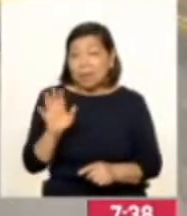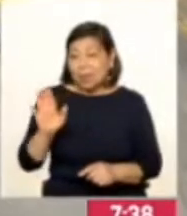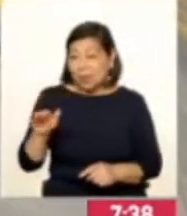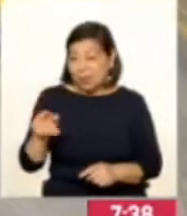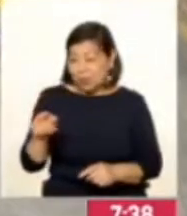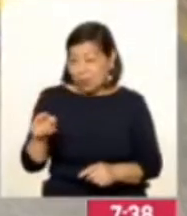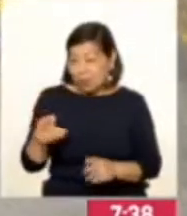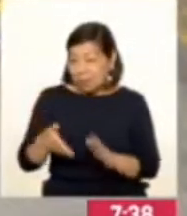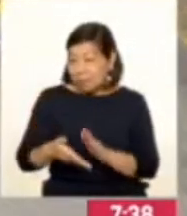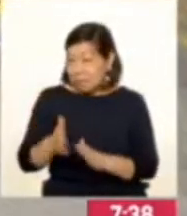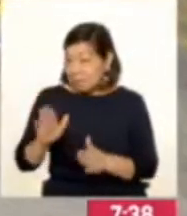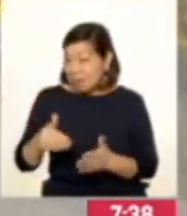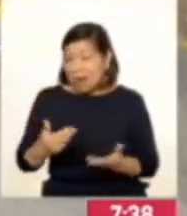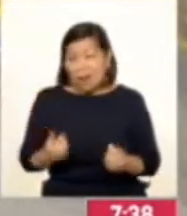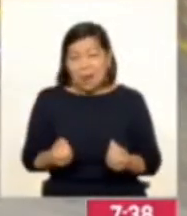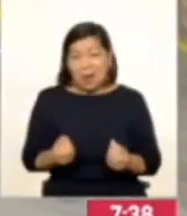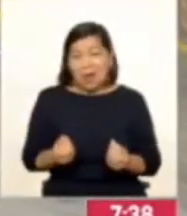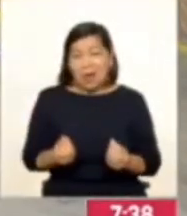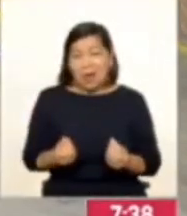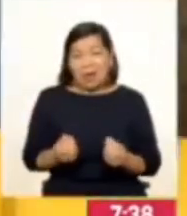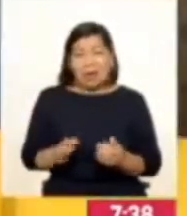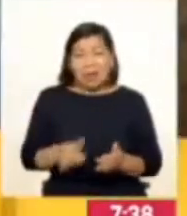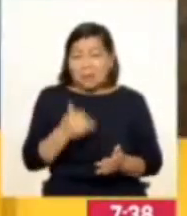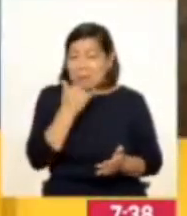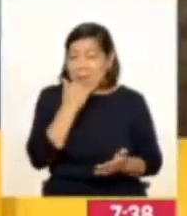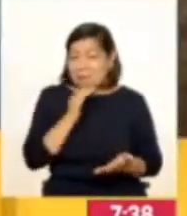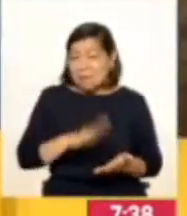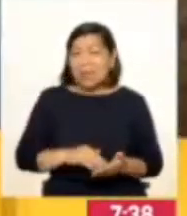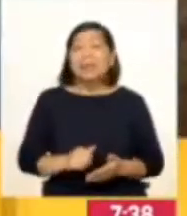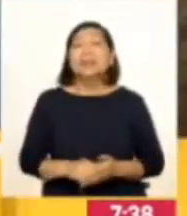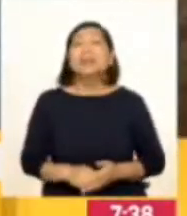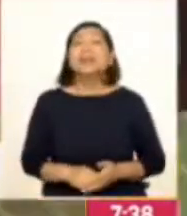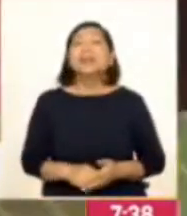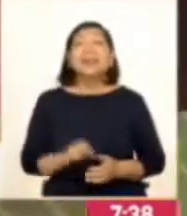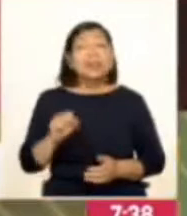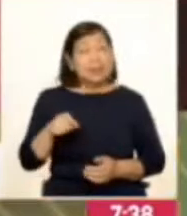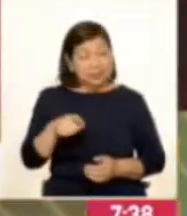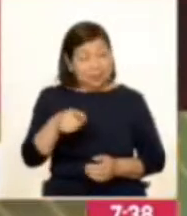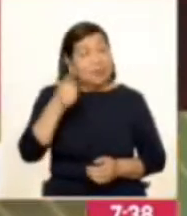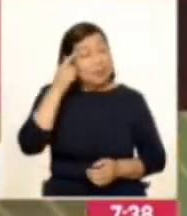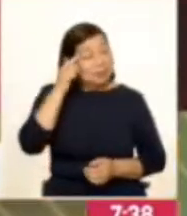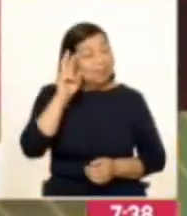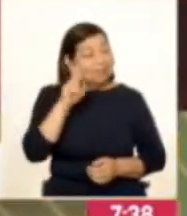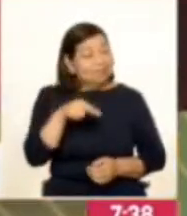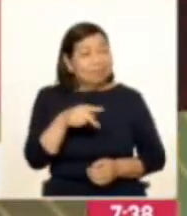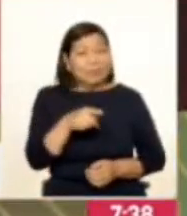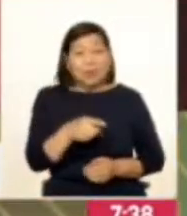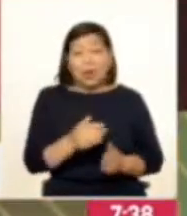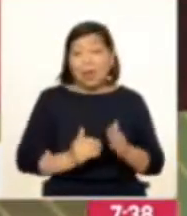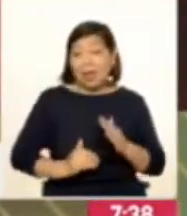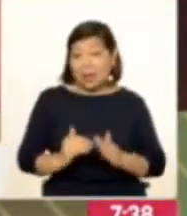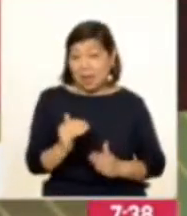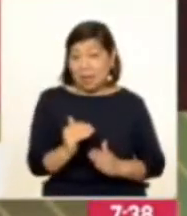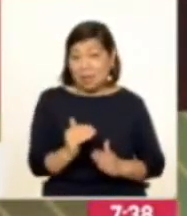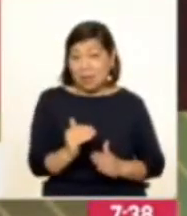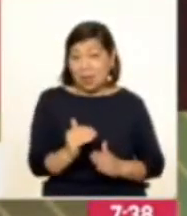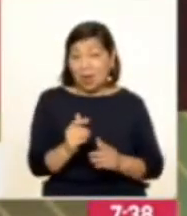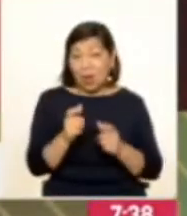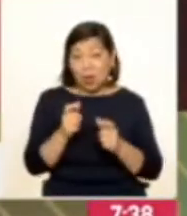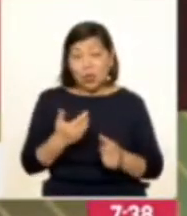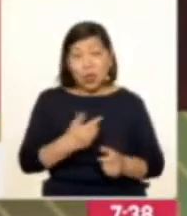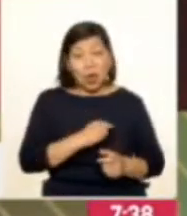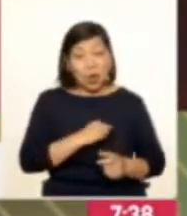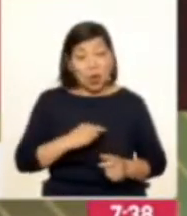señores ustedes están yendo mal por por el lado equivocado sí efectivamente tienes toda la razón una de las grandes reformas que se ha hecho en el control